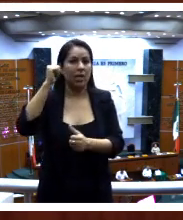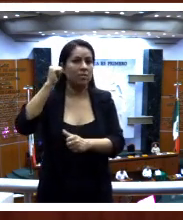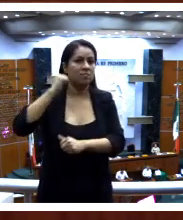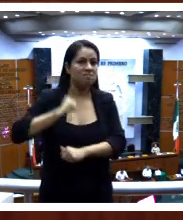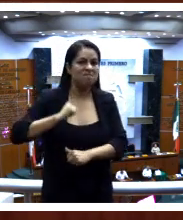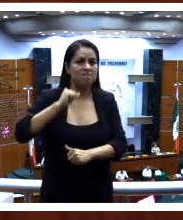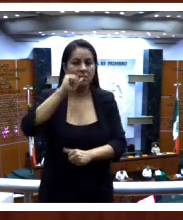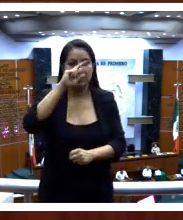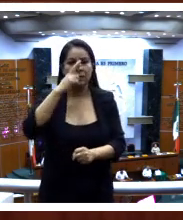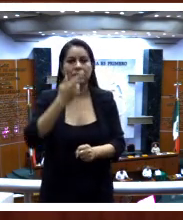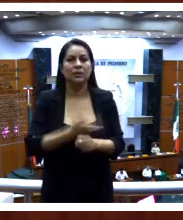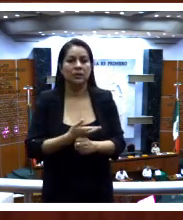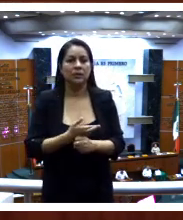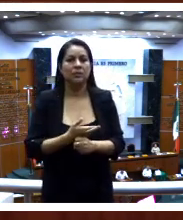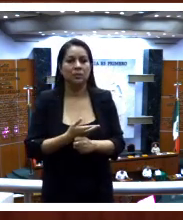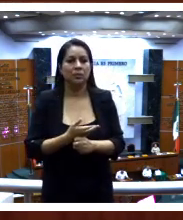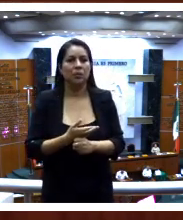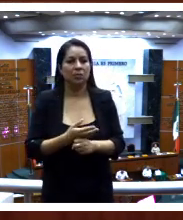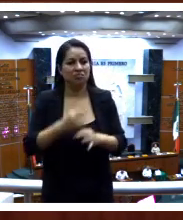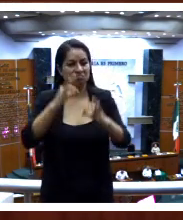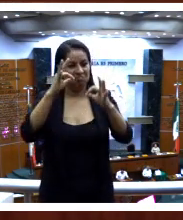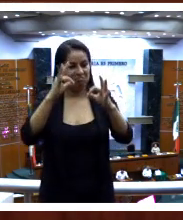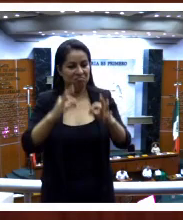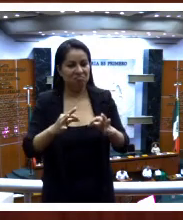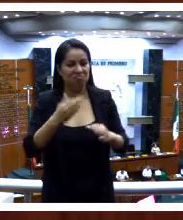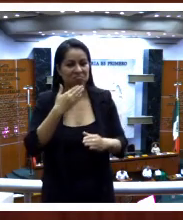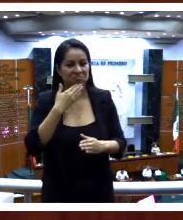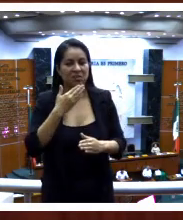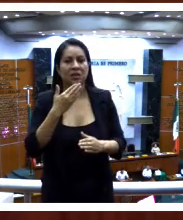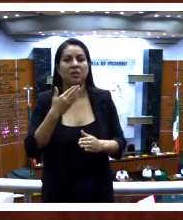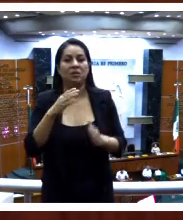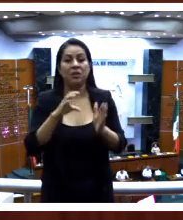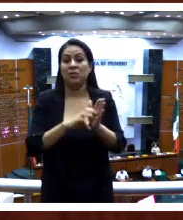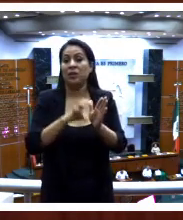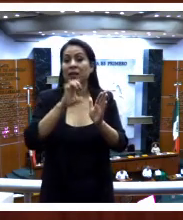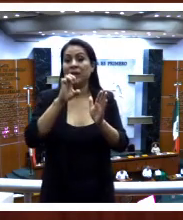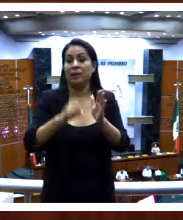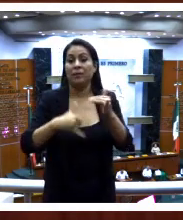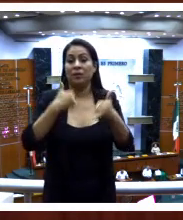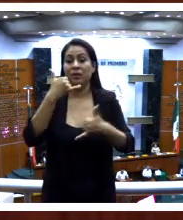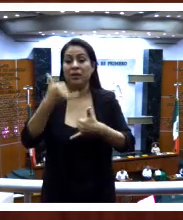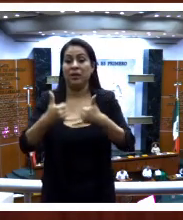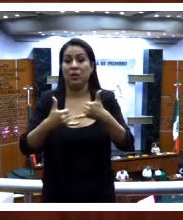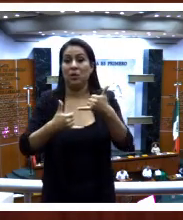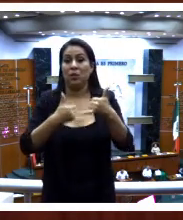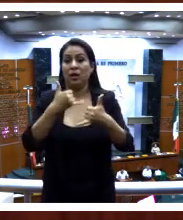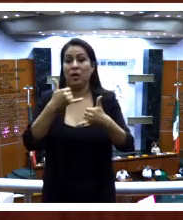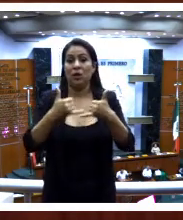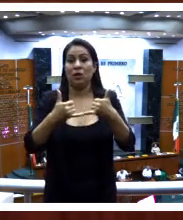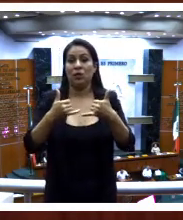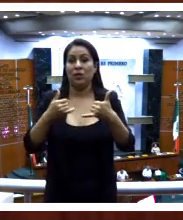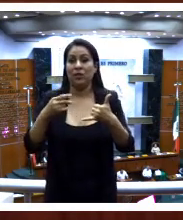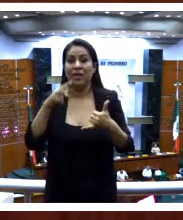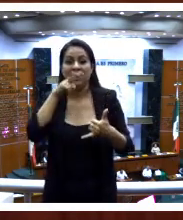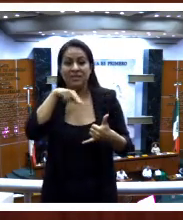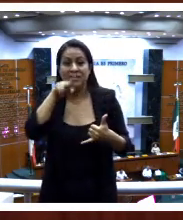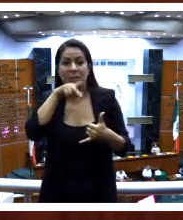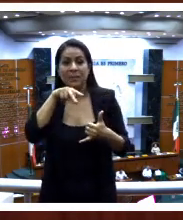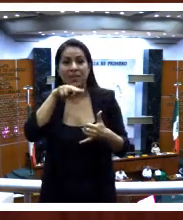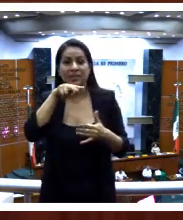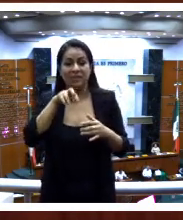secretario por ser tan didáctico, poniendo el ejemplo del juego de serpientes y escaleras. Eso fue nada